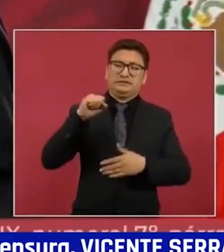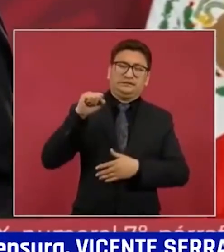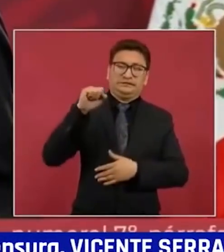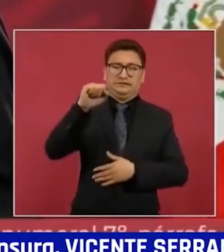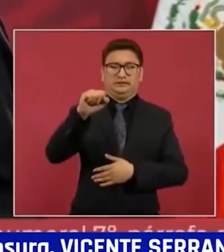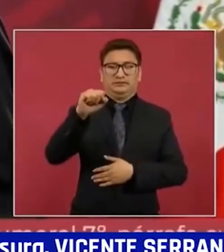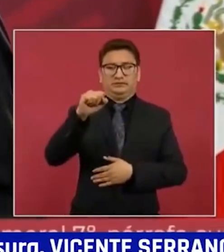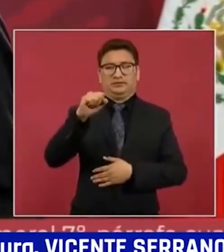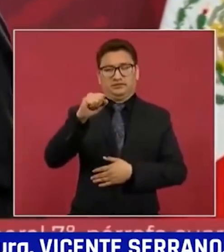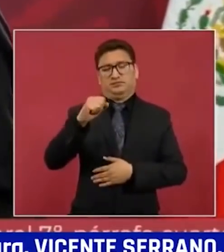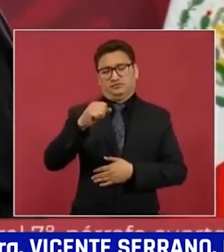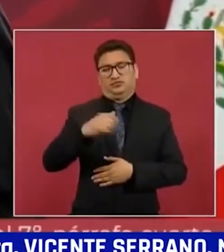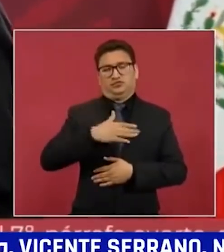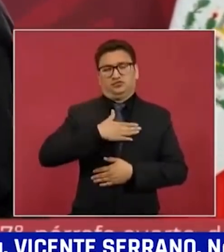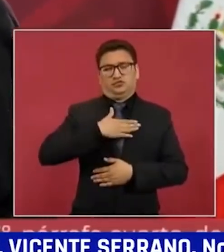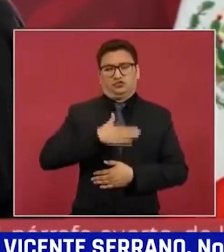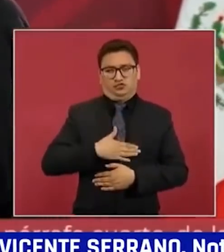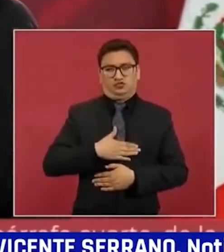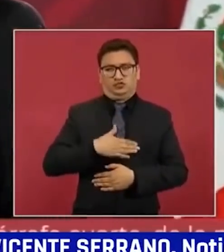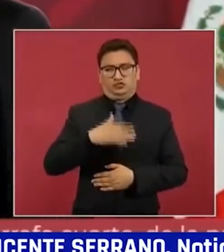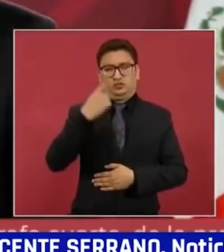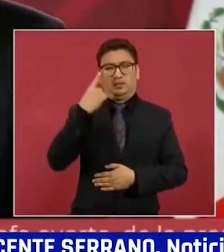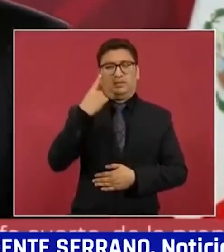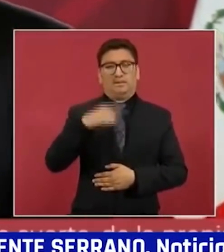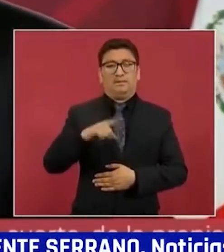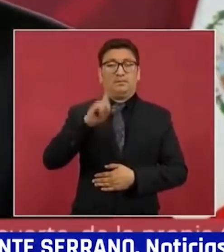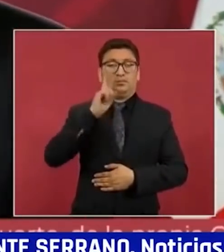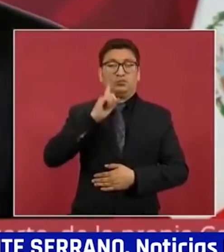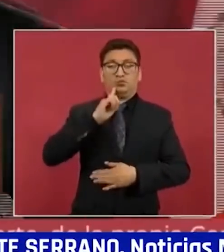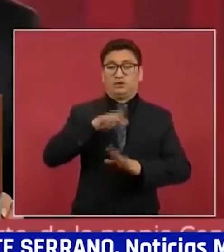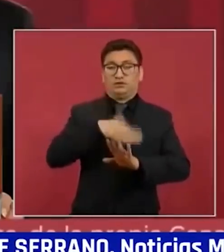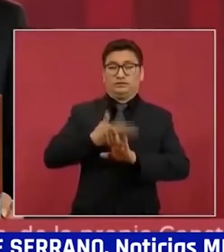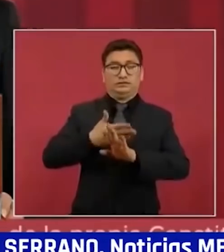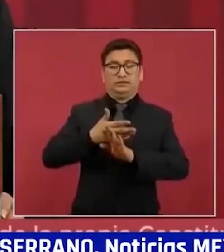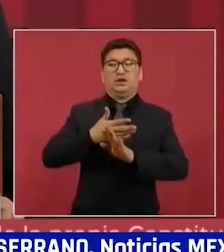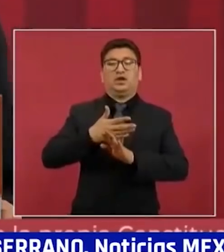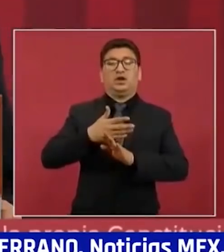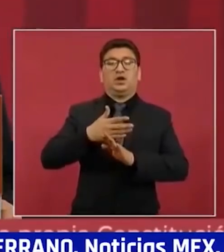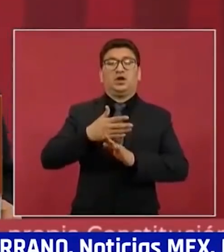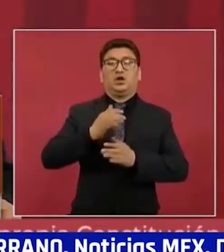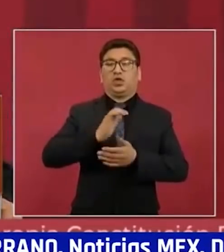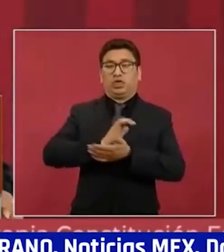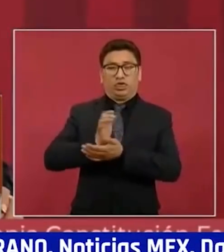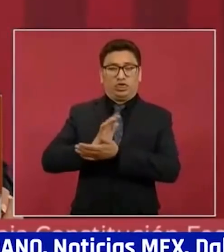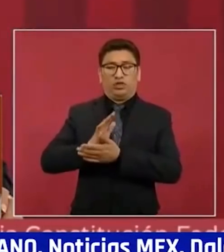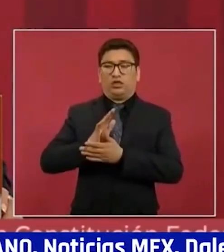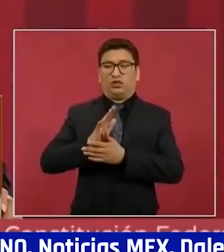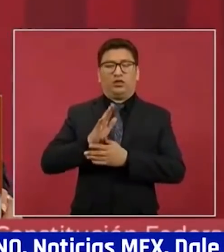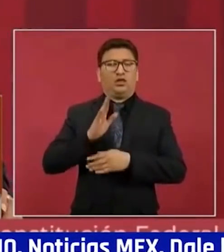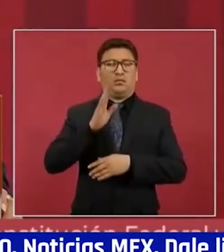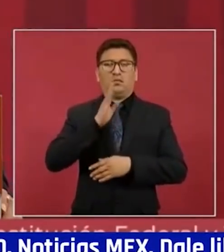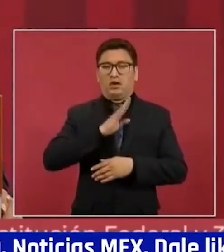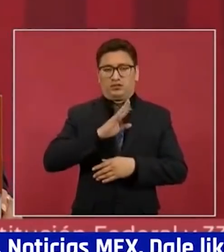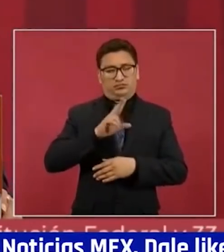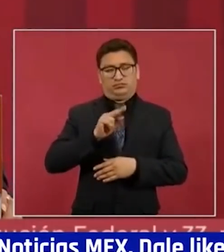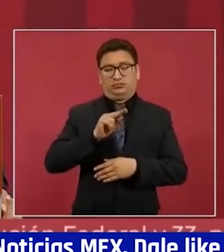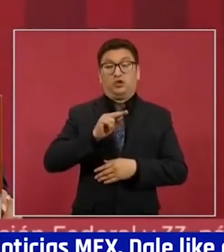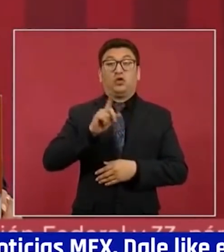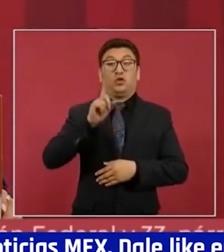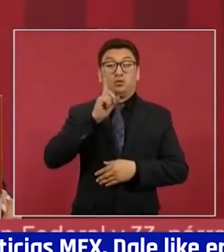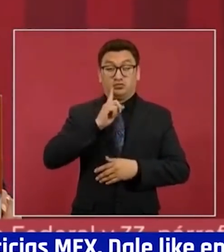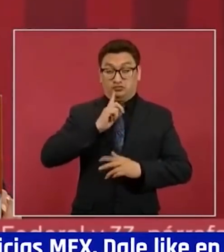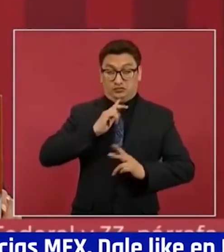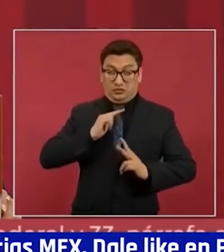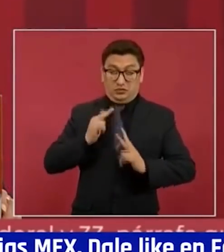de los directivos del fútbol mexicano y de los dueños de los equipos. Esto fue lo que dijo el presidente y ya escuchamos